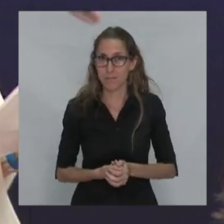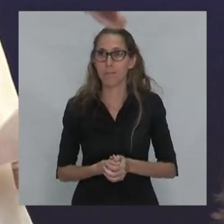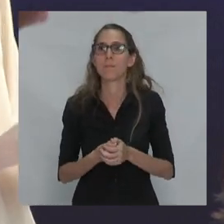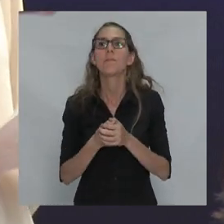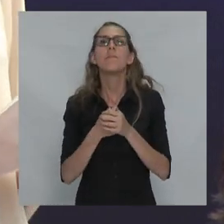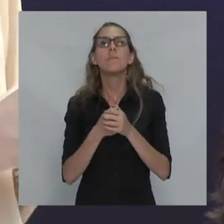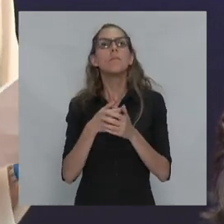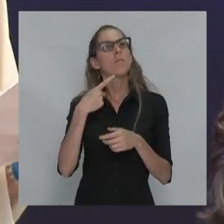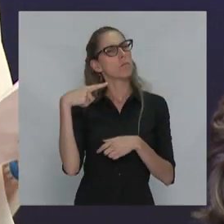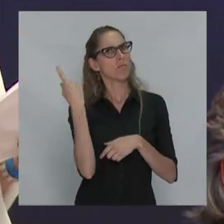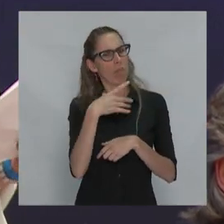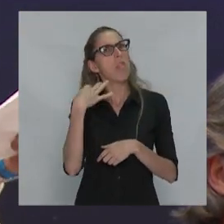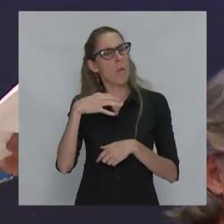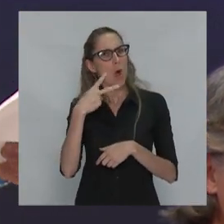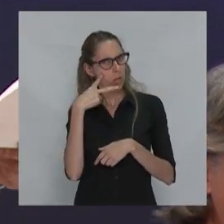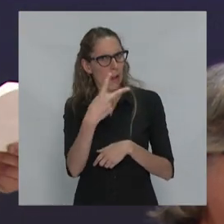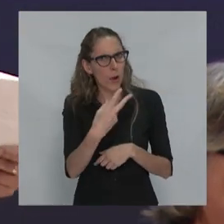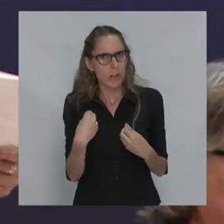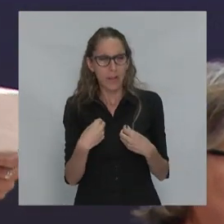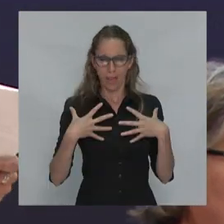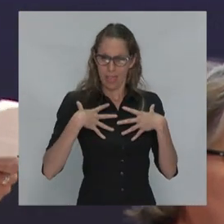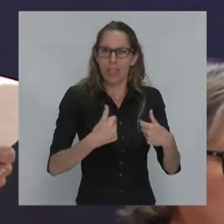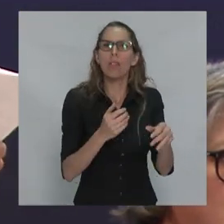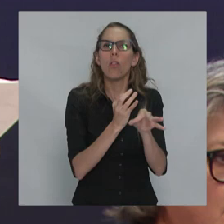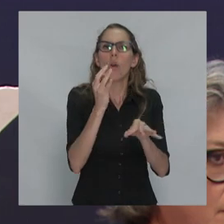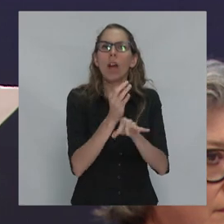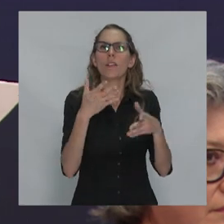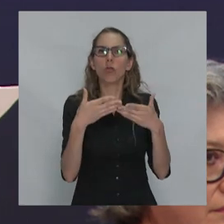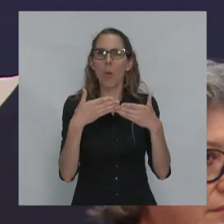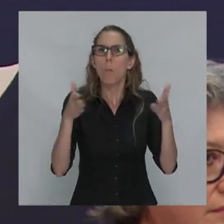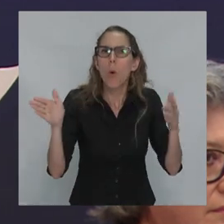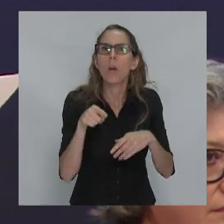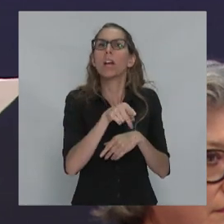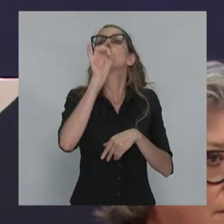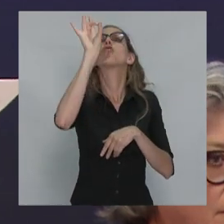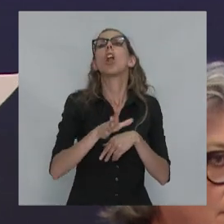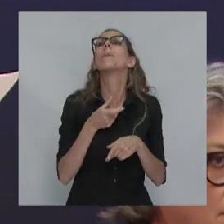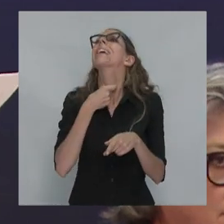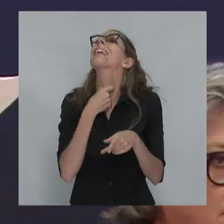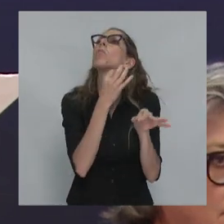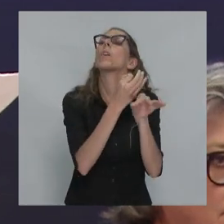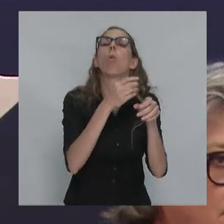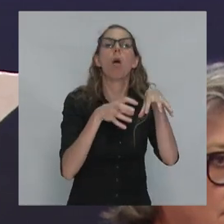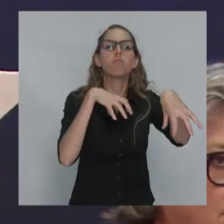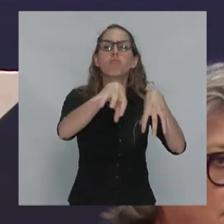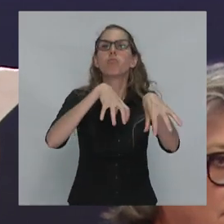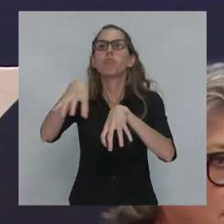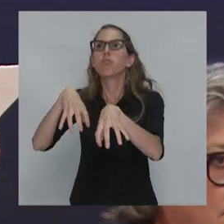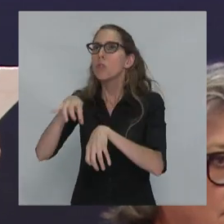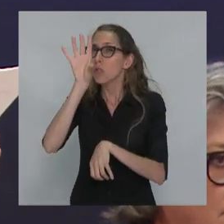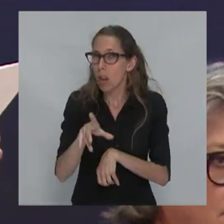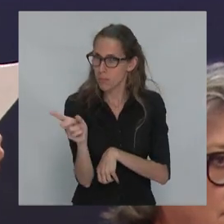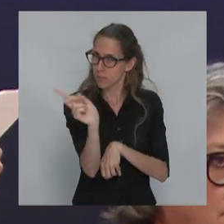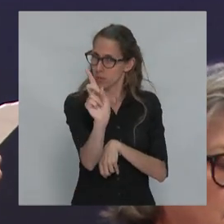Tenemos que aceptar que defender la educación pública no solo es exigir más escuela pública, sino una